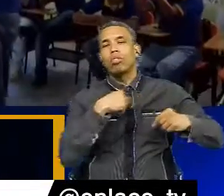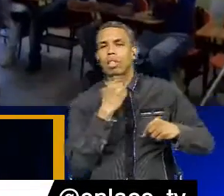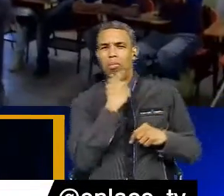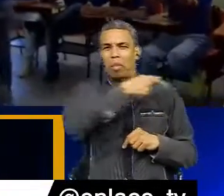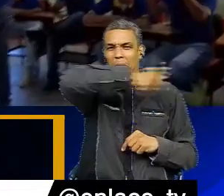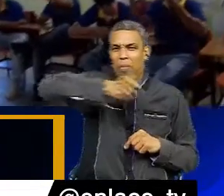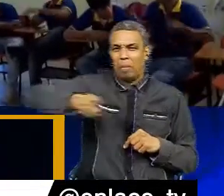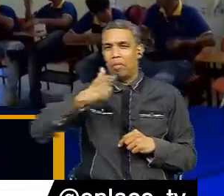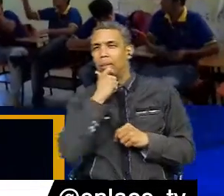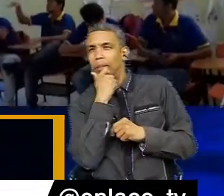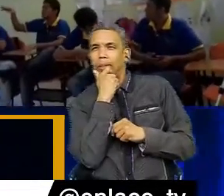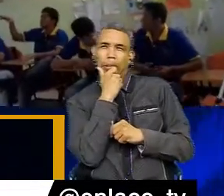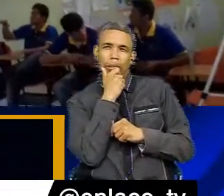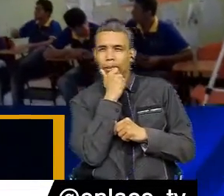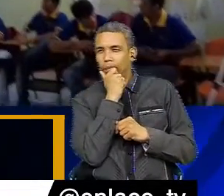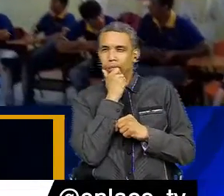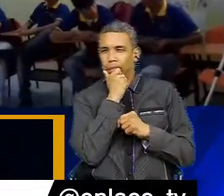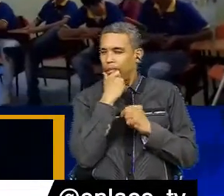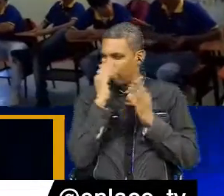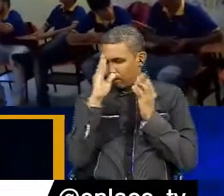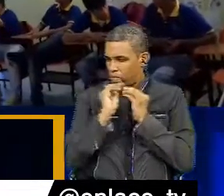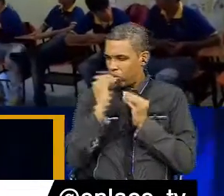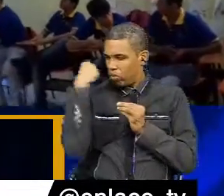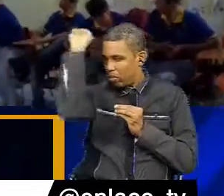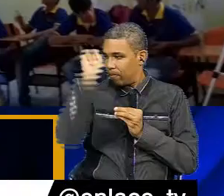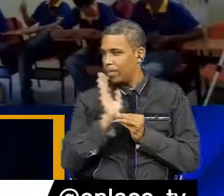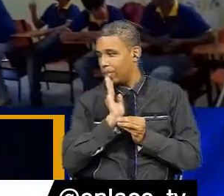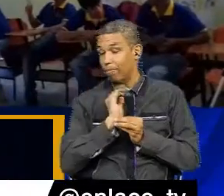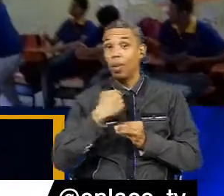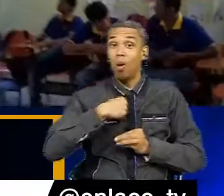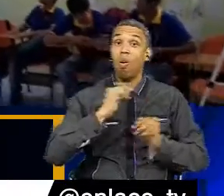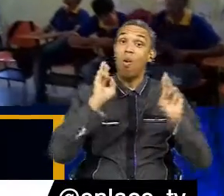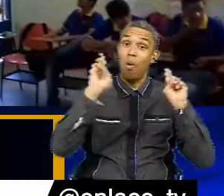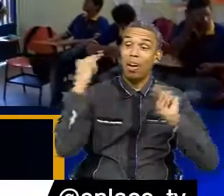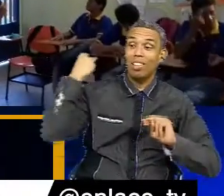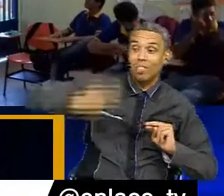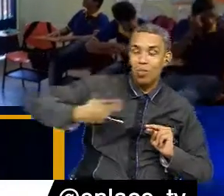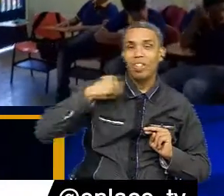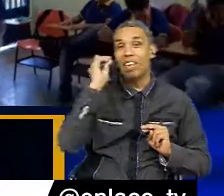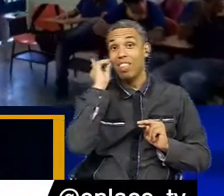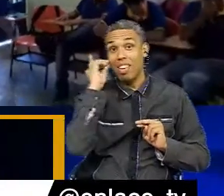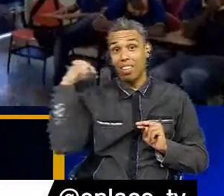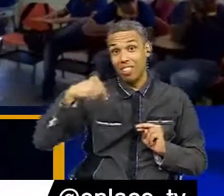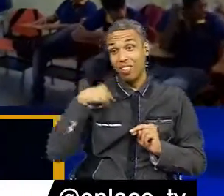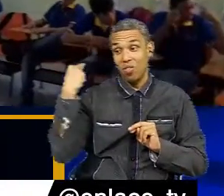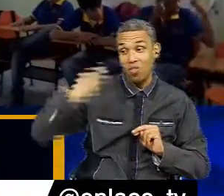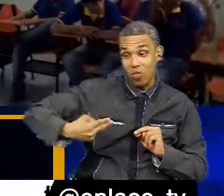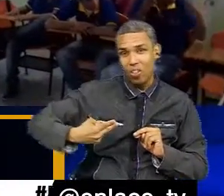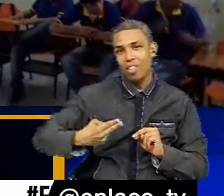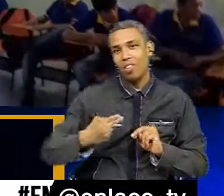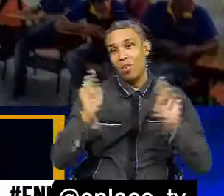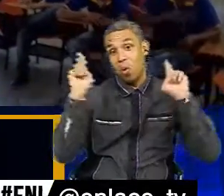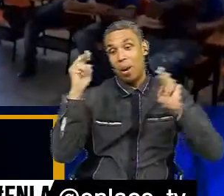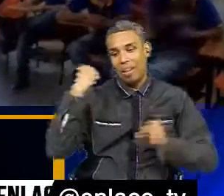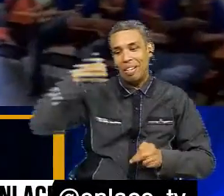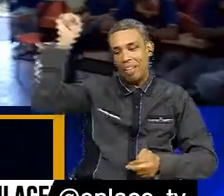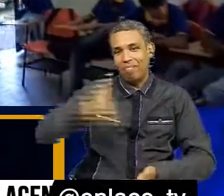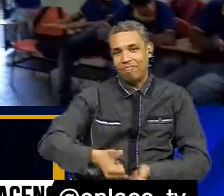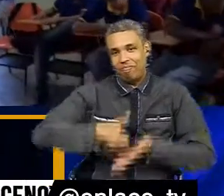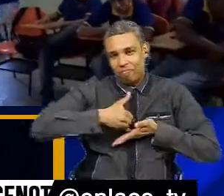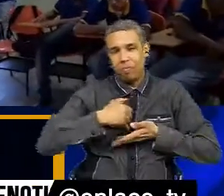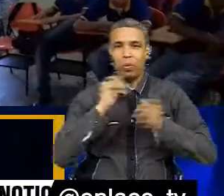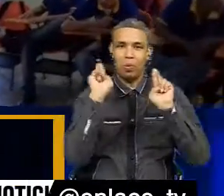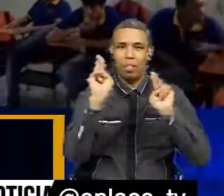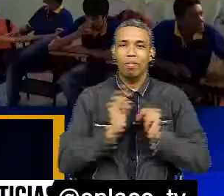podremos llegar a que ganemos el cortometraje. Muchísimas gracias por esta invitación, por supuesto, a que nosotros los apoyemos también. Muchísimo éxito en este